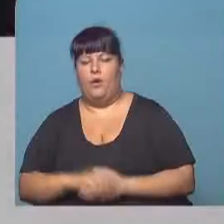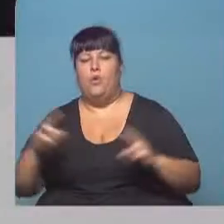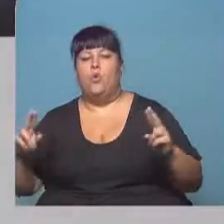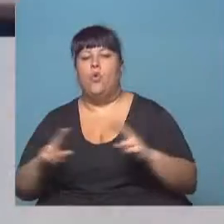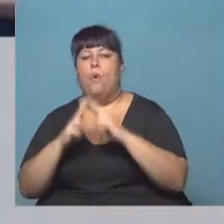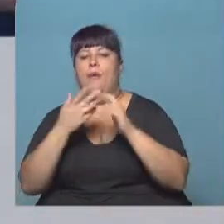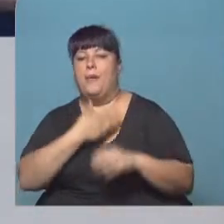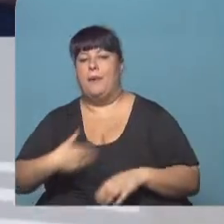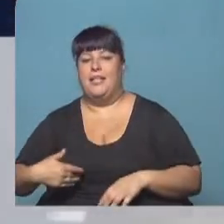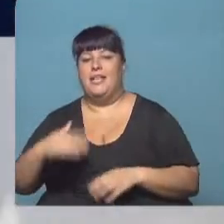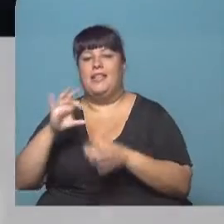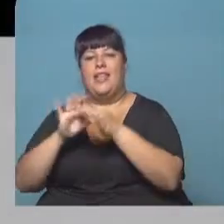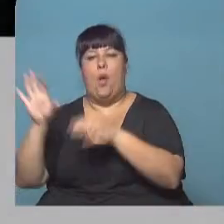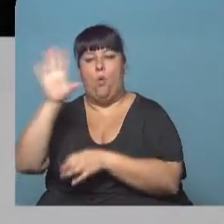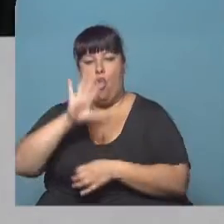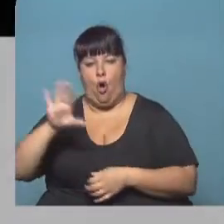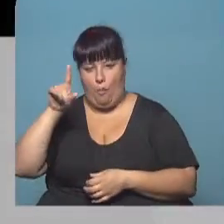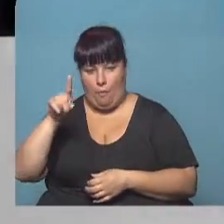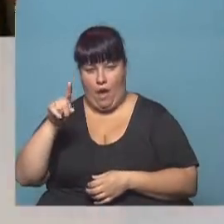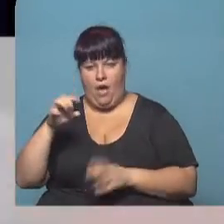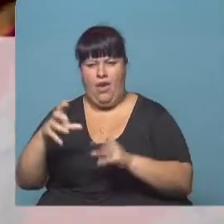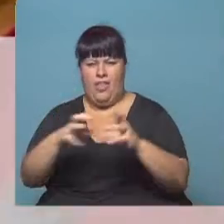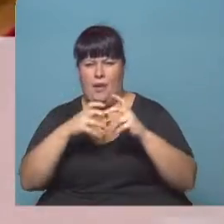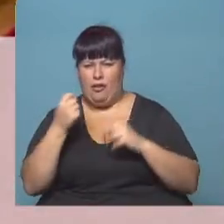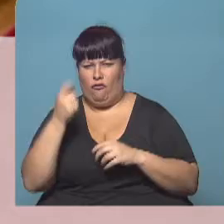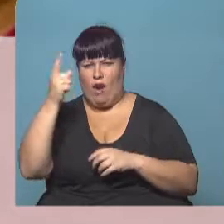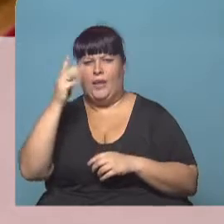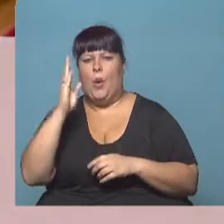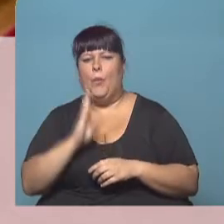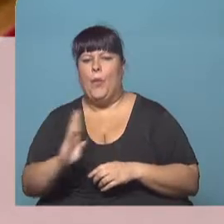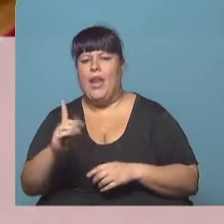Cumbre de líderes de la Unión Europea. Intenso